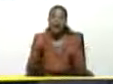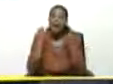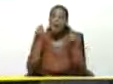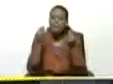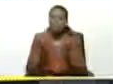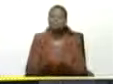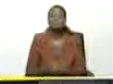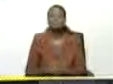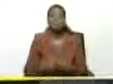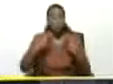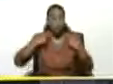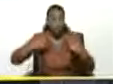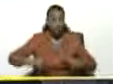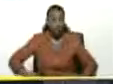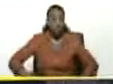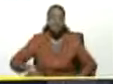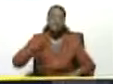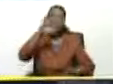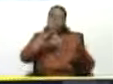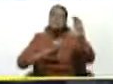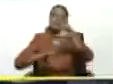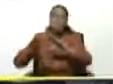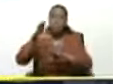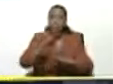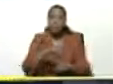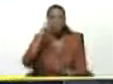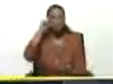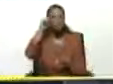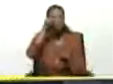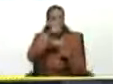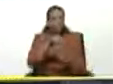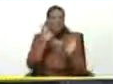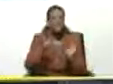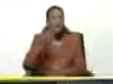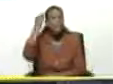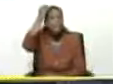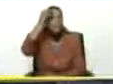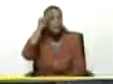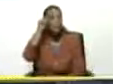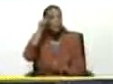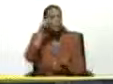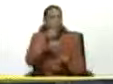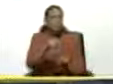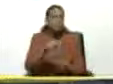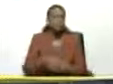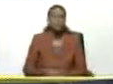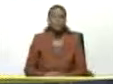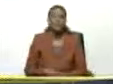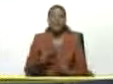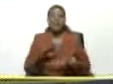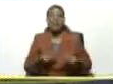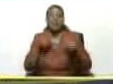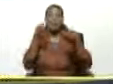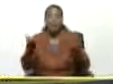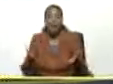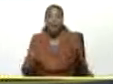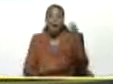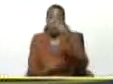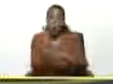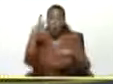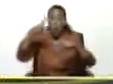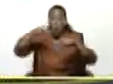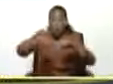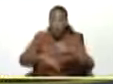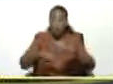calidad humanista y científica y de la entrega de esta Universidad de